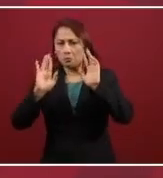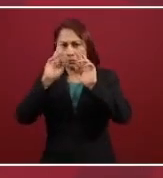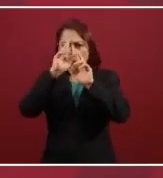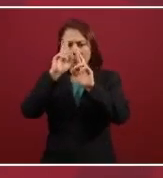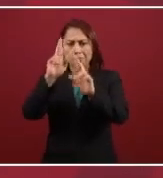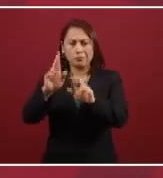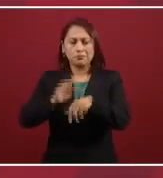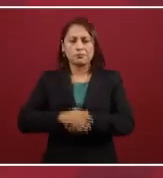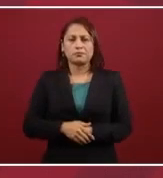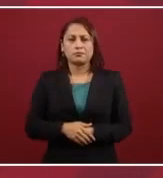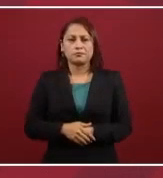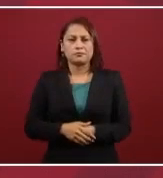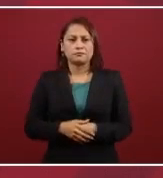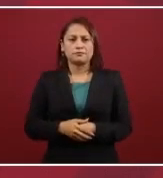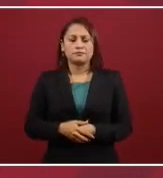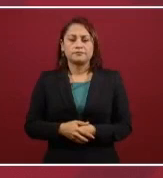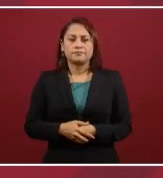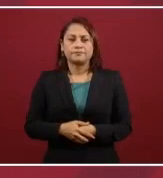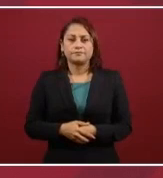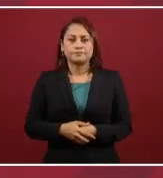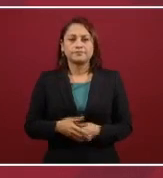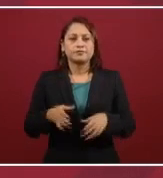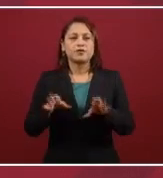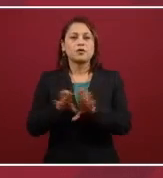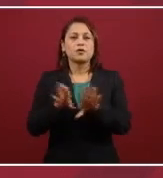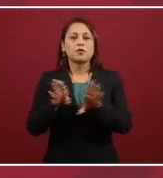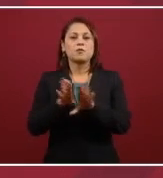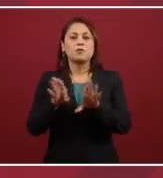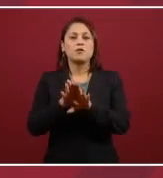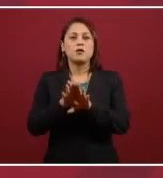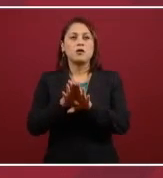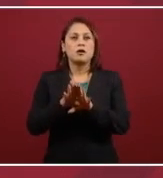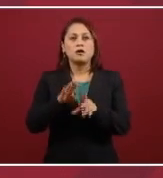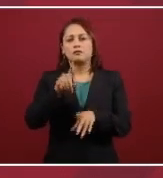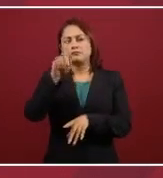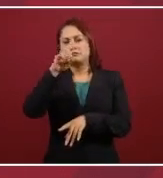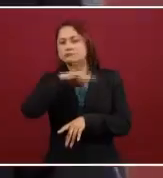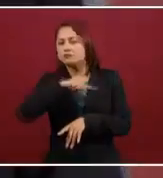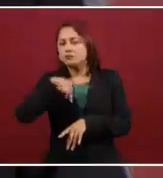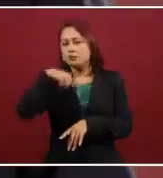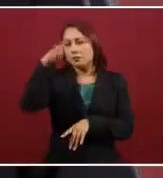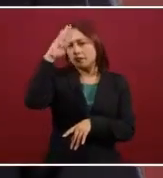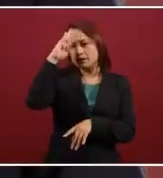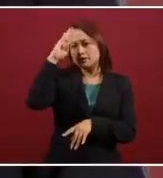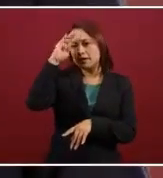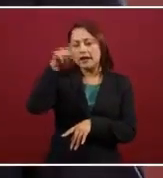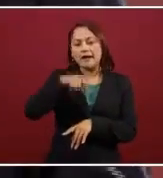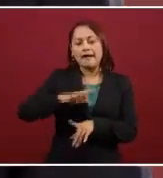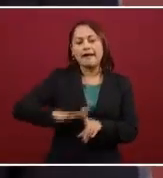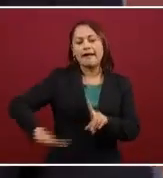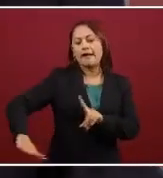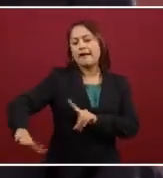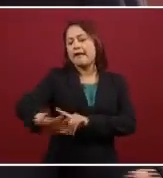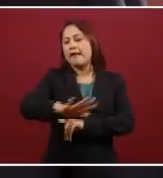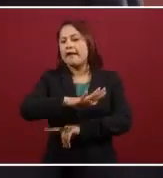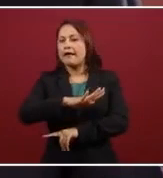pues es la sociedad perfecta, que